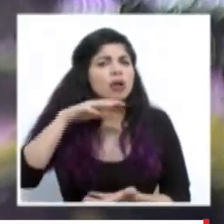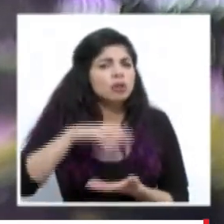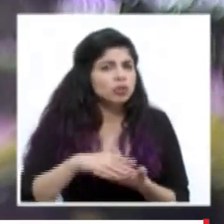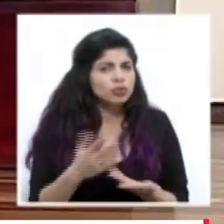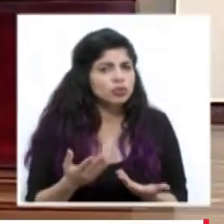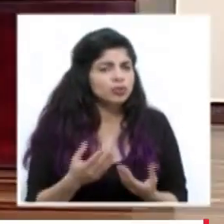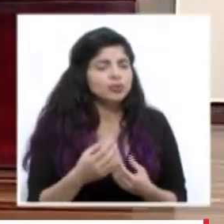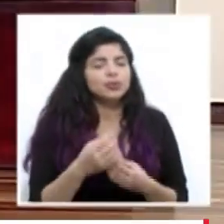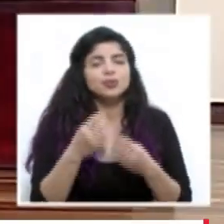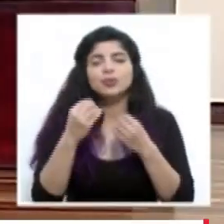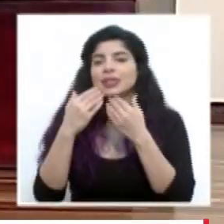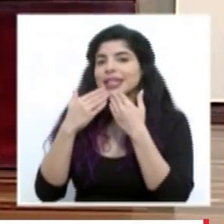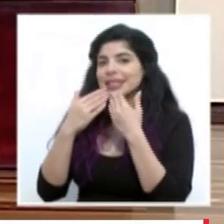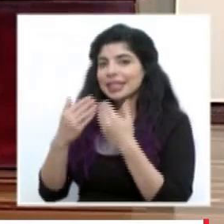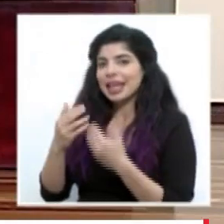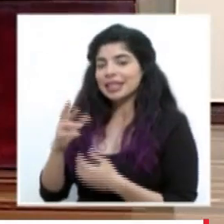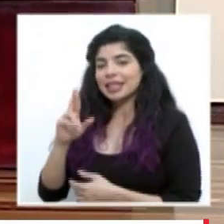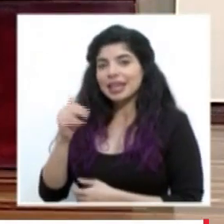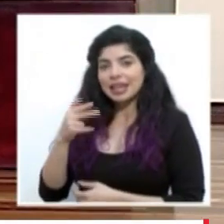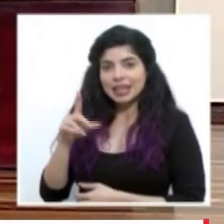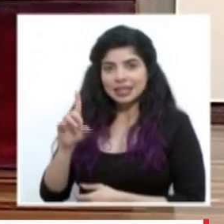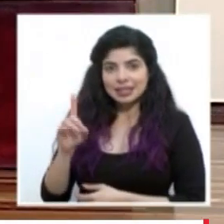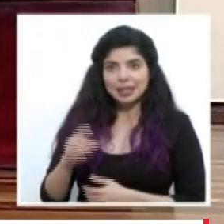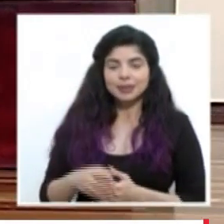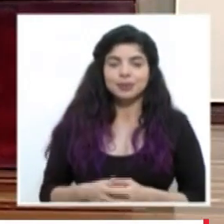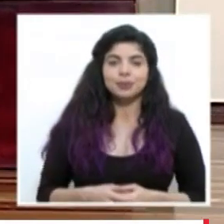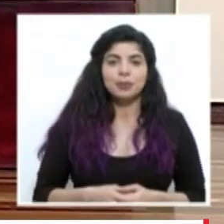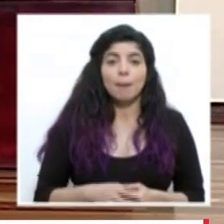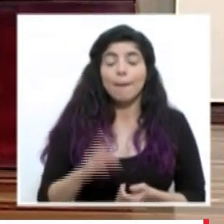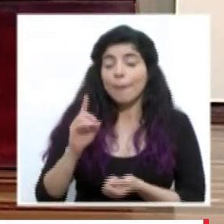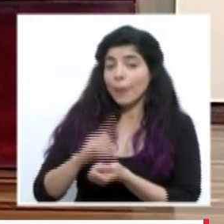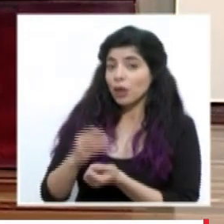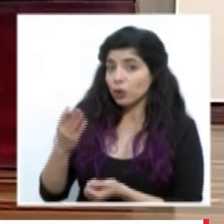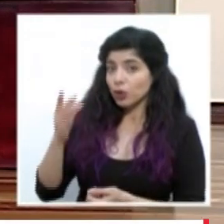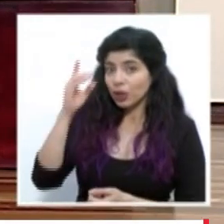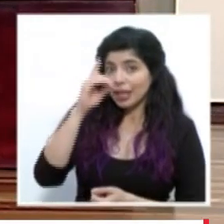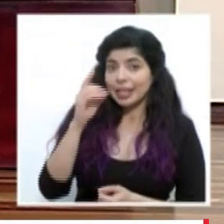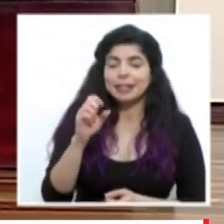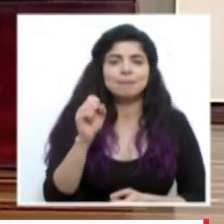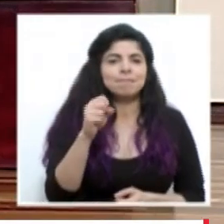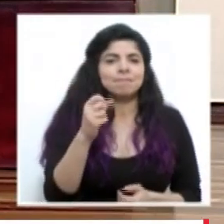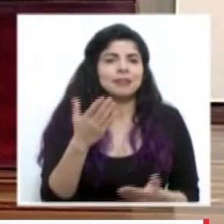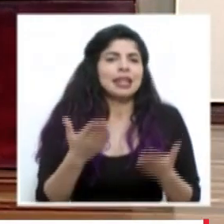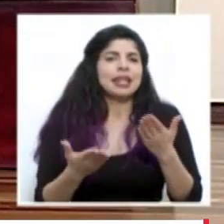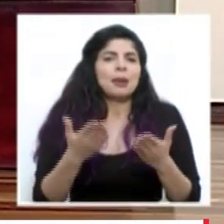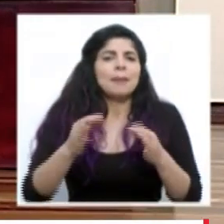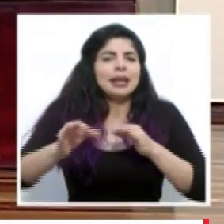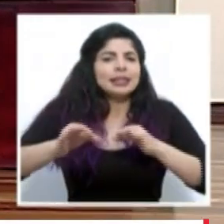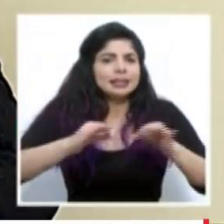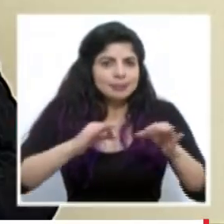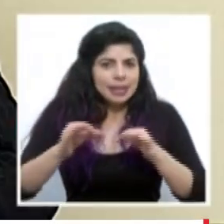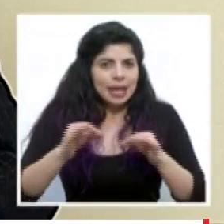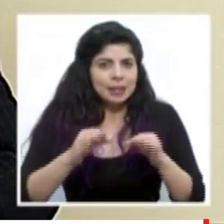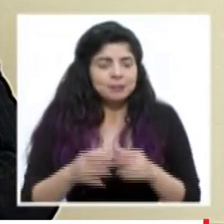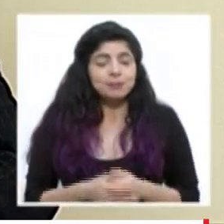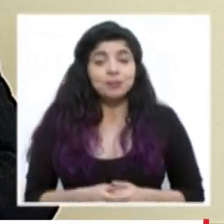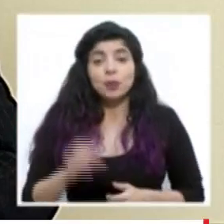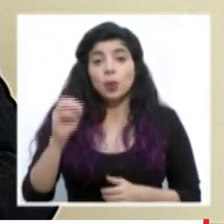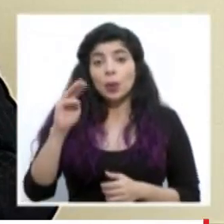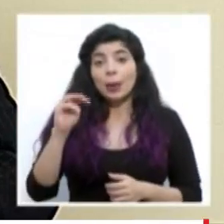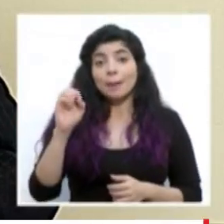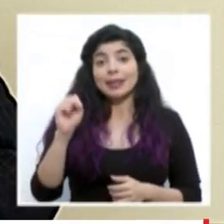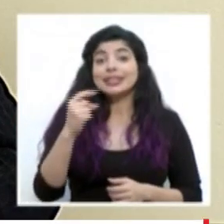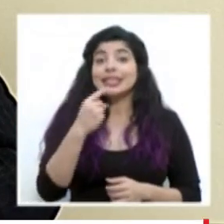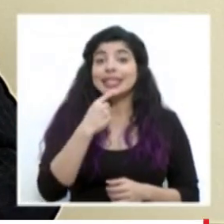cantidades? Muchas gracias, Richard. Doctor Daniel Salas. Sí, tal vez para explicarle lo que la